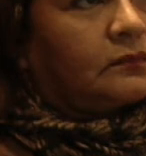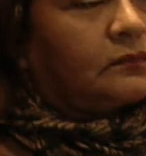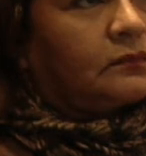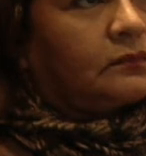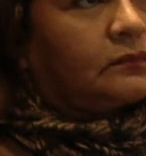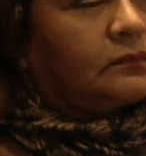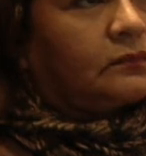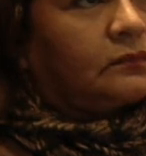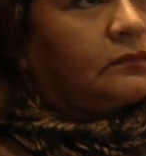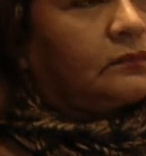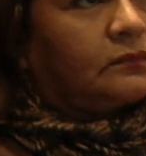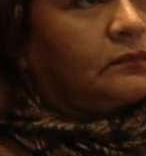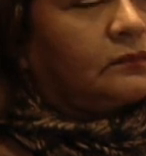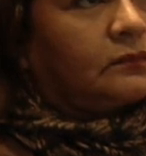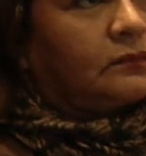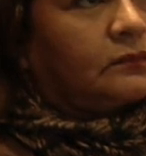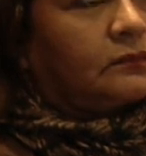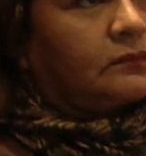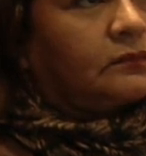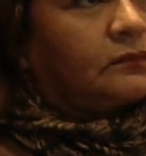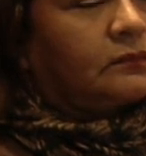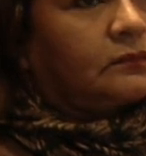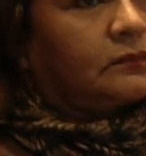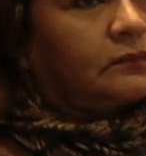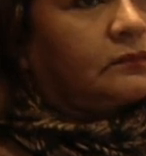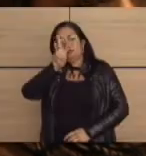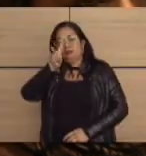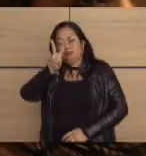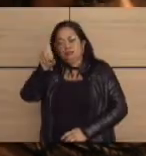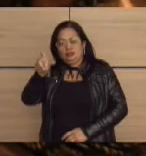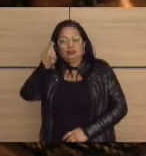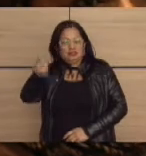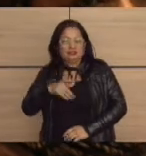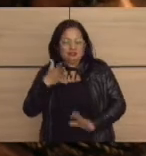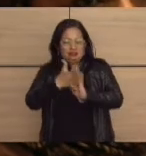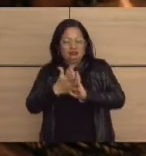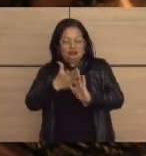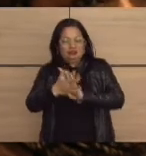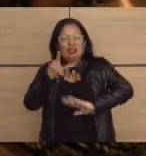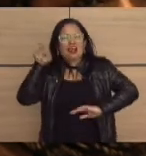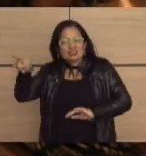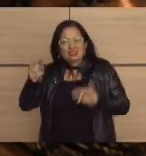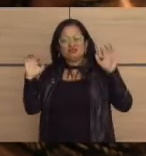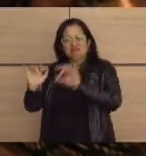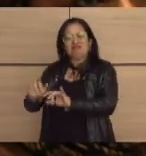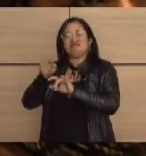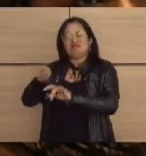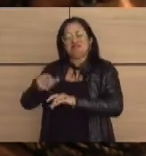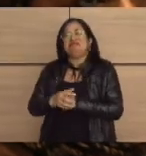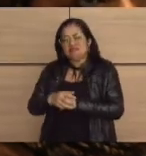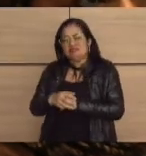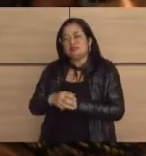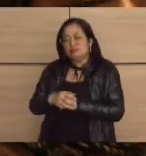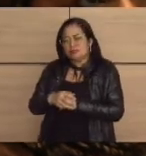el Sinú se acabó en el año de 1826, porque allá se refugiaron los españoles, después que